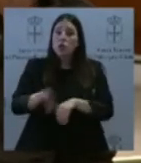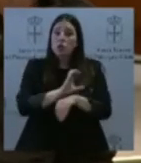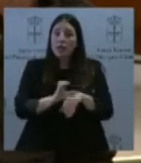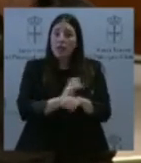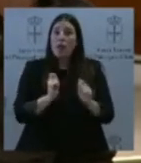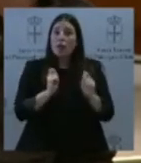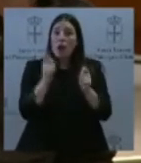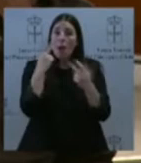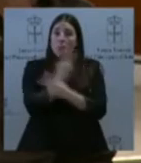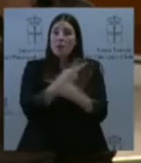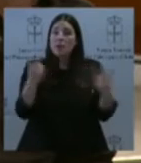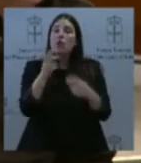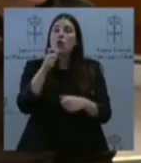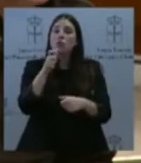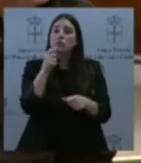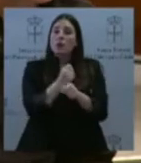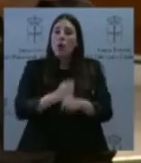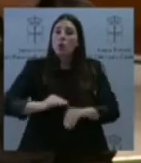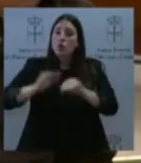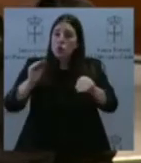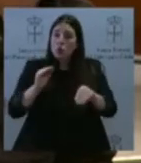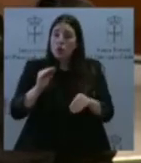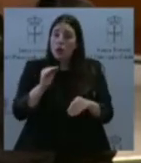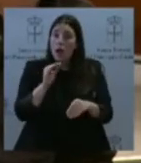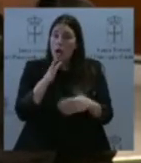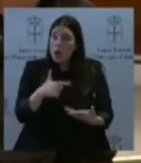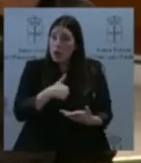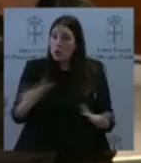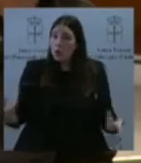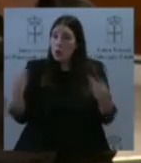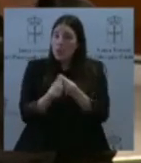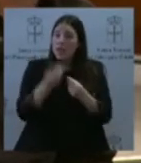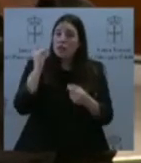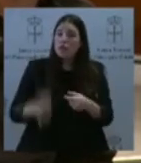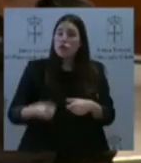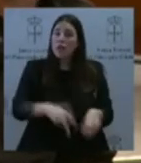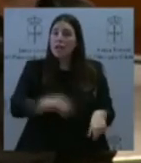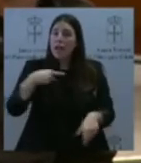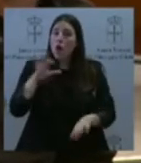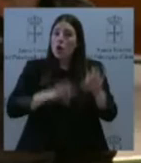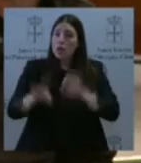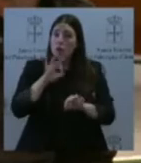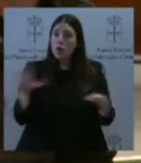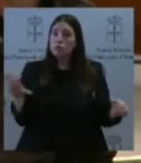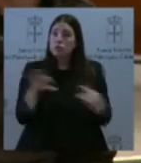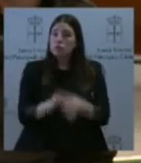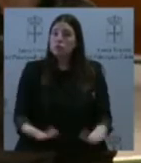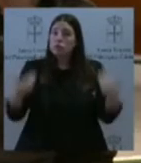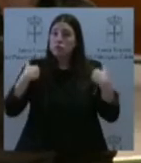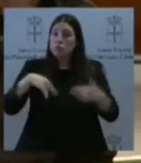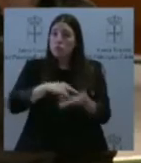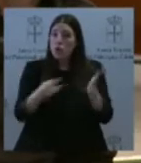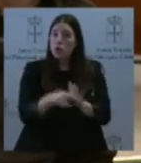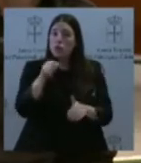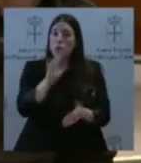acudo acompañada por el director general de Ordenación, que es el que lleva todo el tema de proyectos, ya que este es un centro muy comprometido con la innovación y